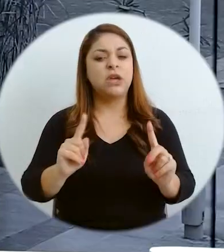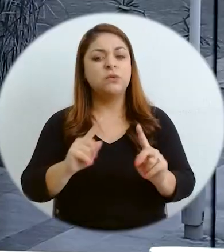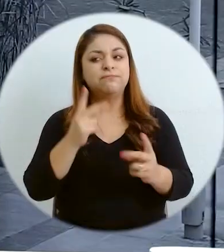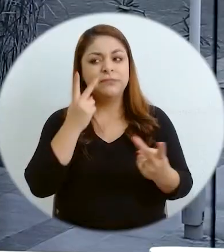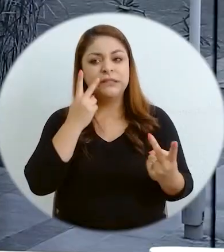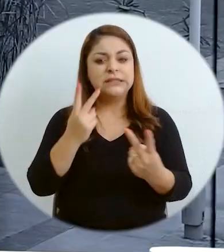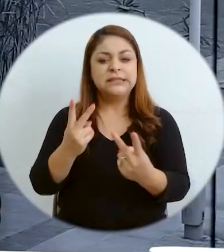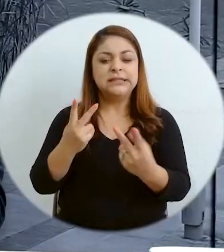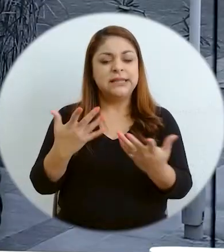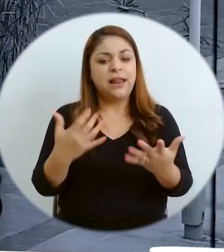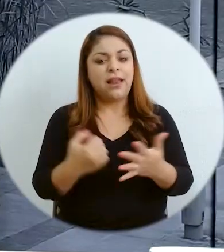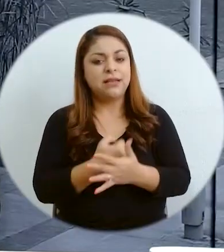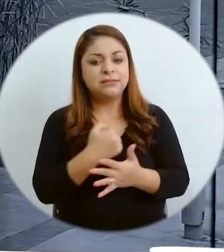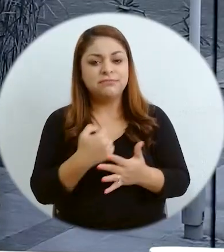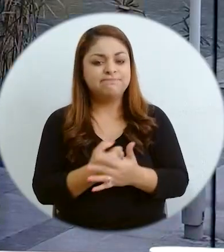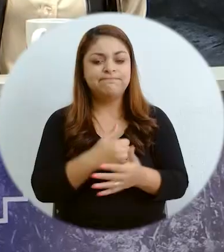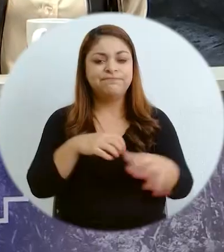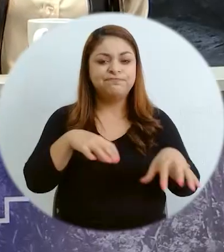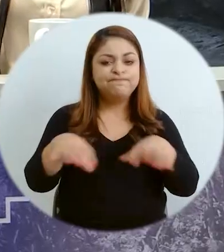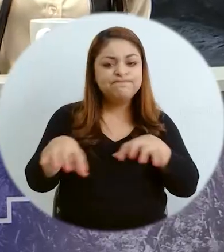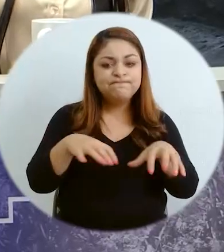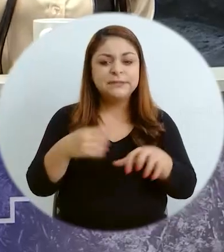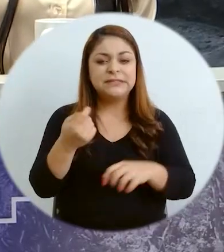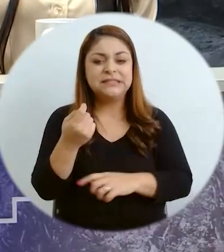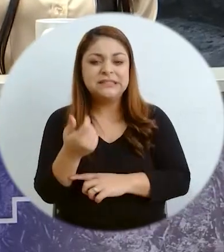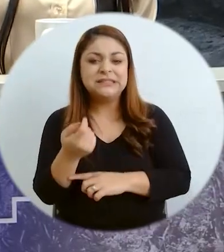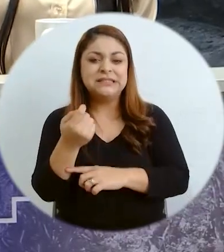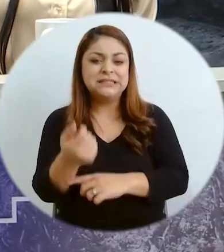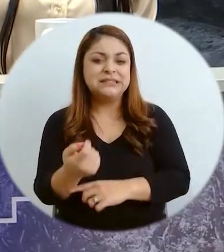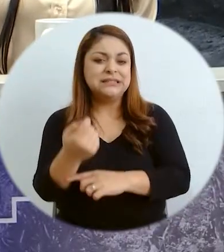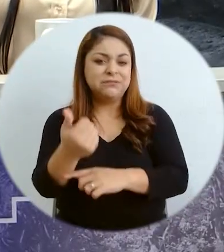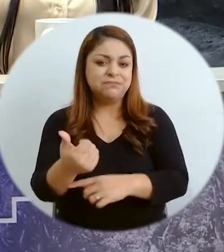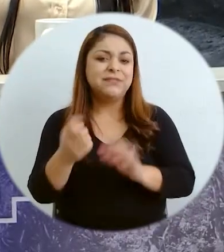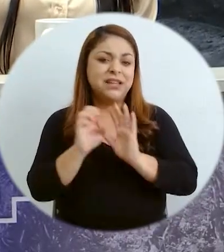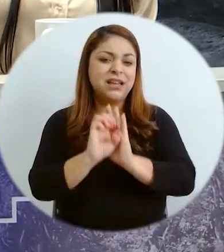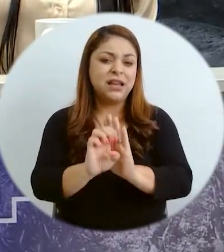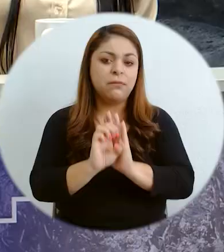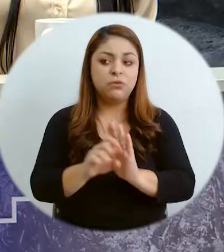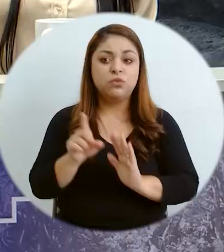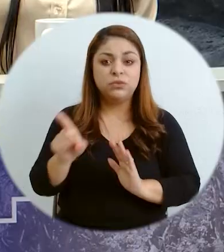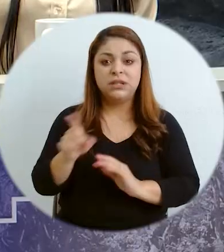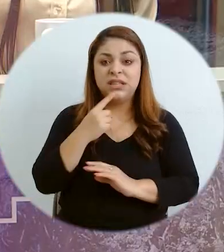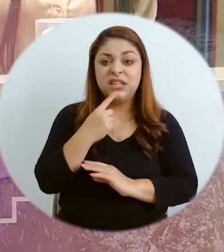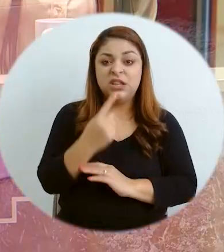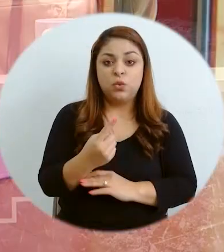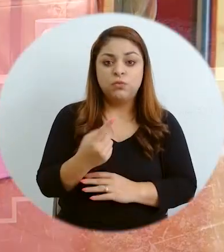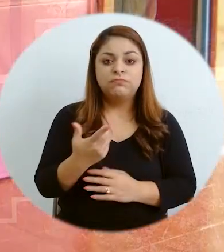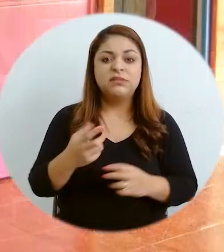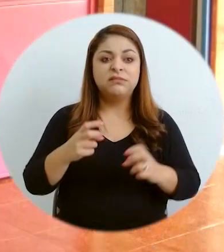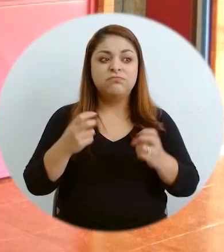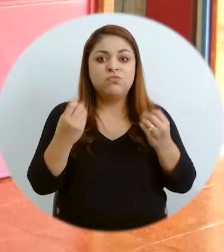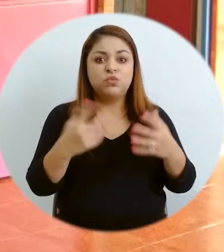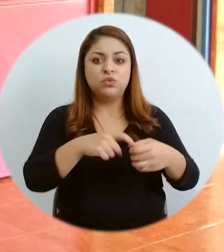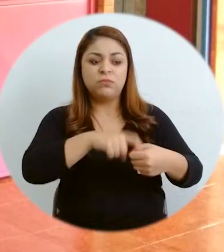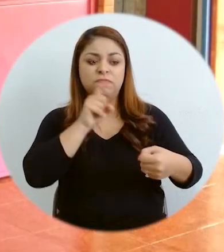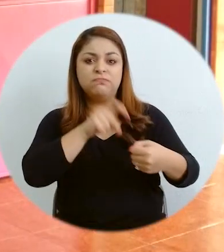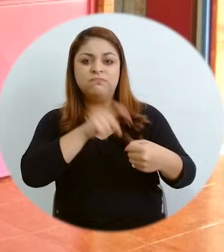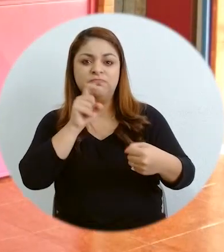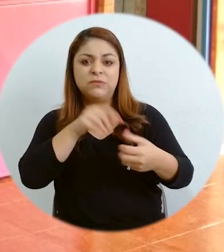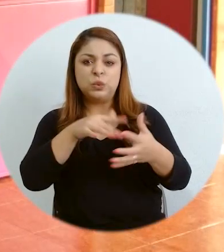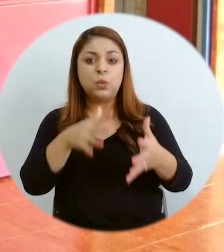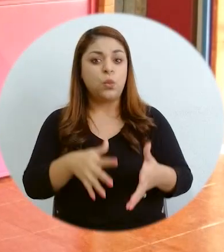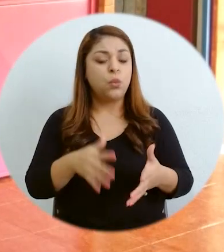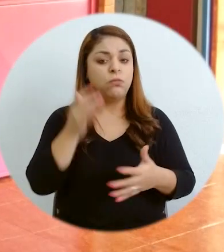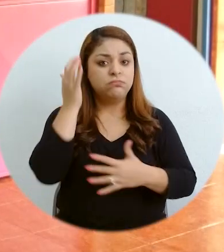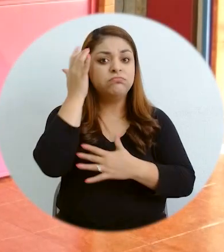lastimosamente no han habido las acciones correspondientes. Ahora que usted hablaba, por ejemplo, del tema de la deserción estudiantil, es un tema